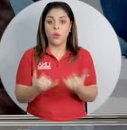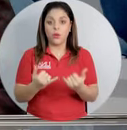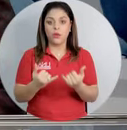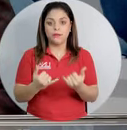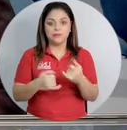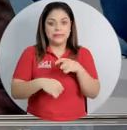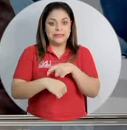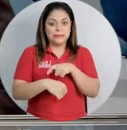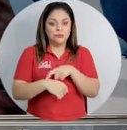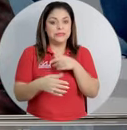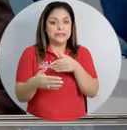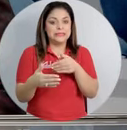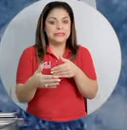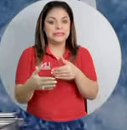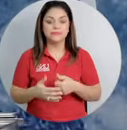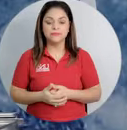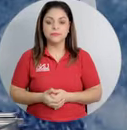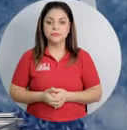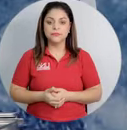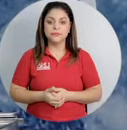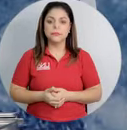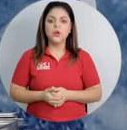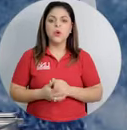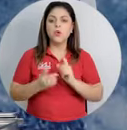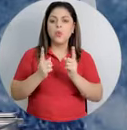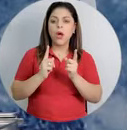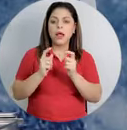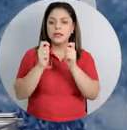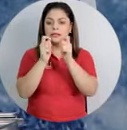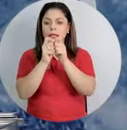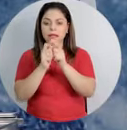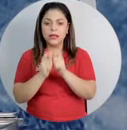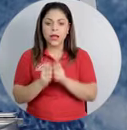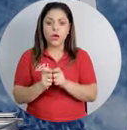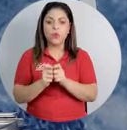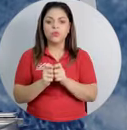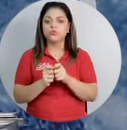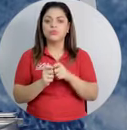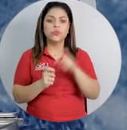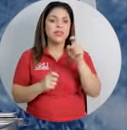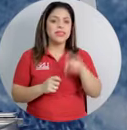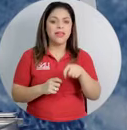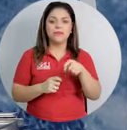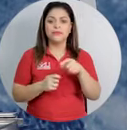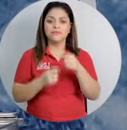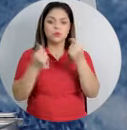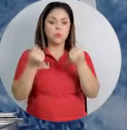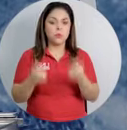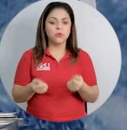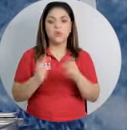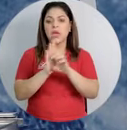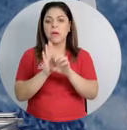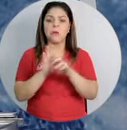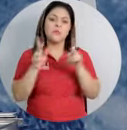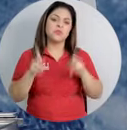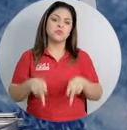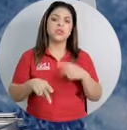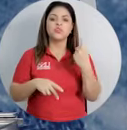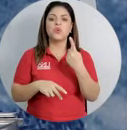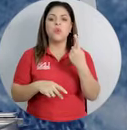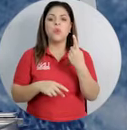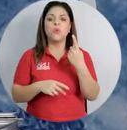estamos acercando. ¿Qué tan detallado tiene que ser ese presupuesto? Porque hay gente como que pone los rubros más importantes, no sé, la comida, los recibos,